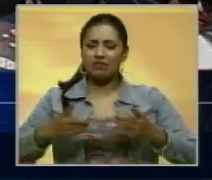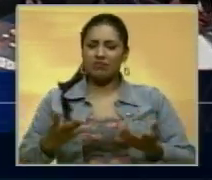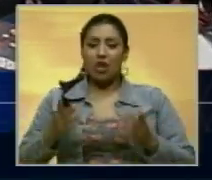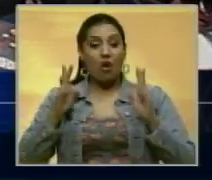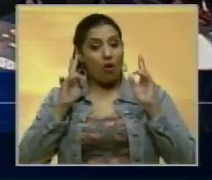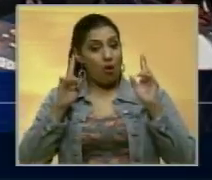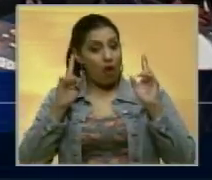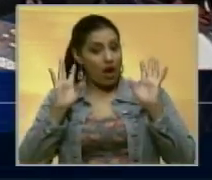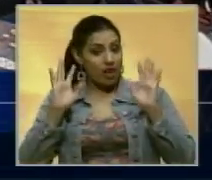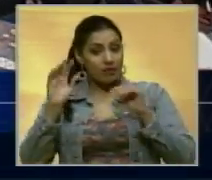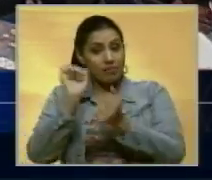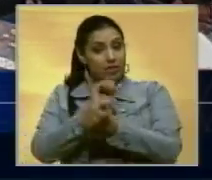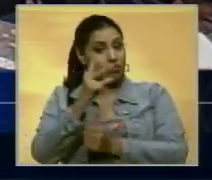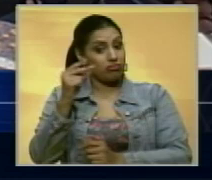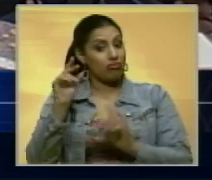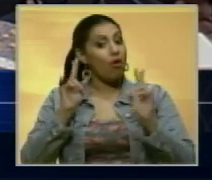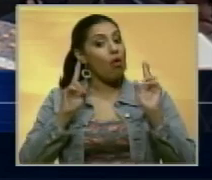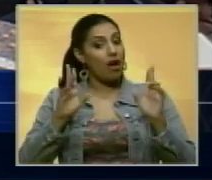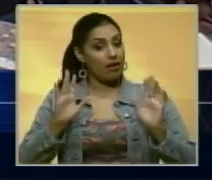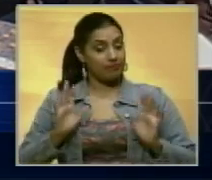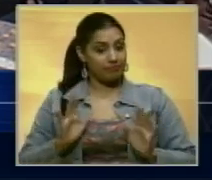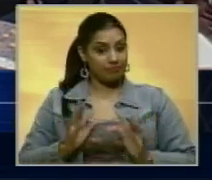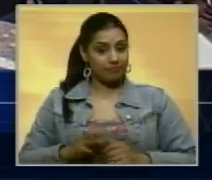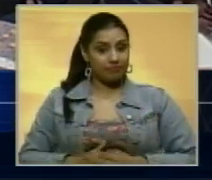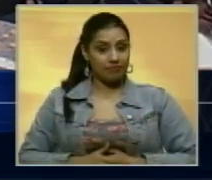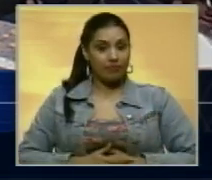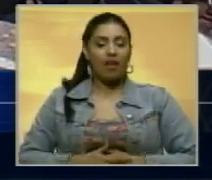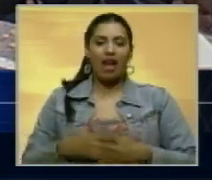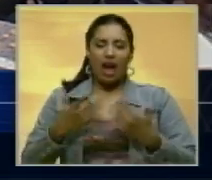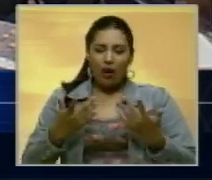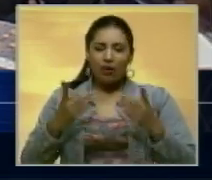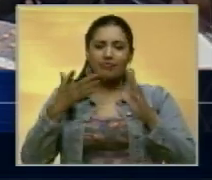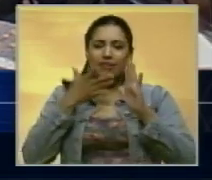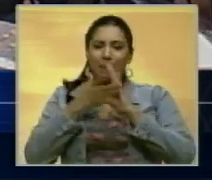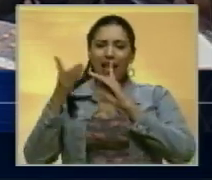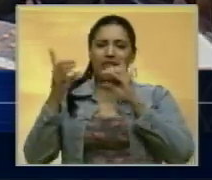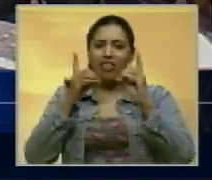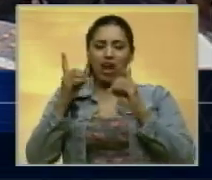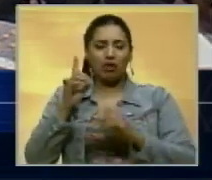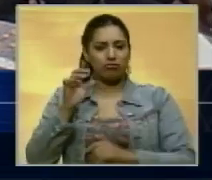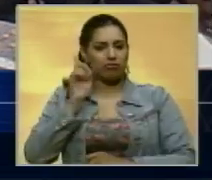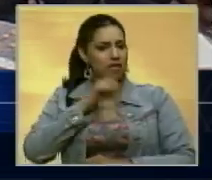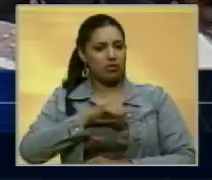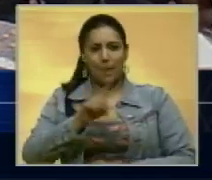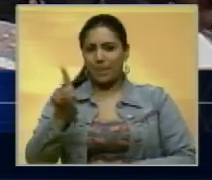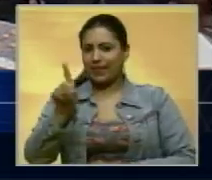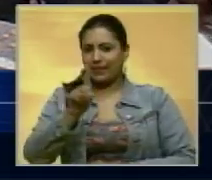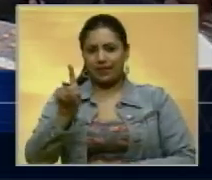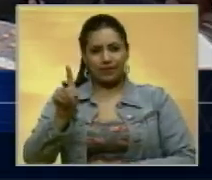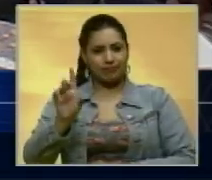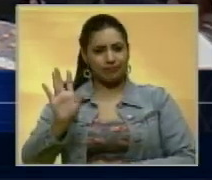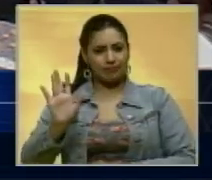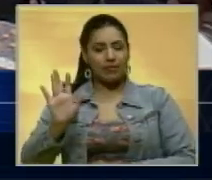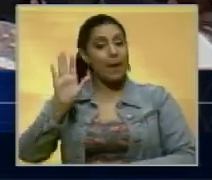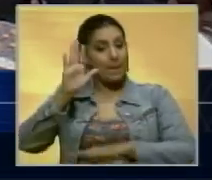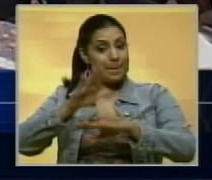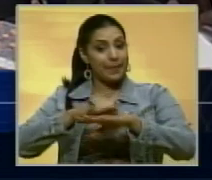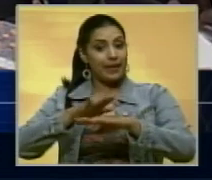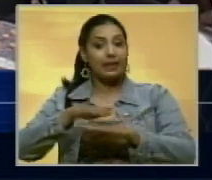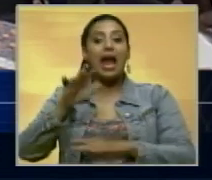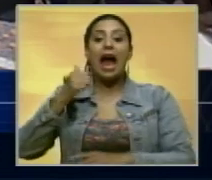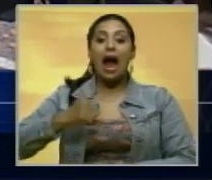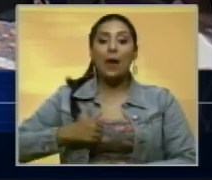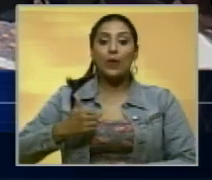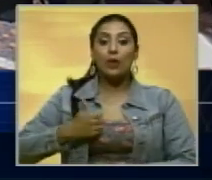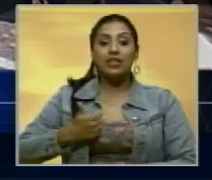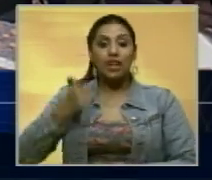Ojalá no la perpetúe. ¿Se ha dicho sobre el diálogo? No es cierto. Mire, aprovechando esta